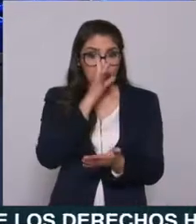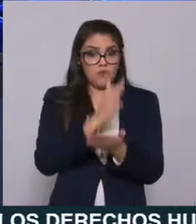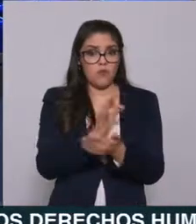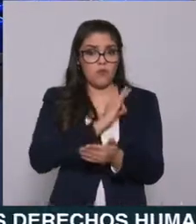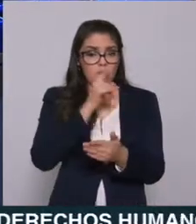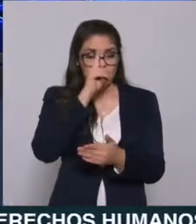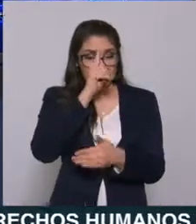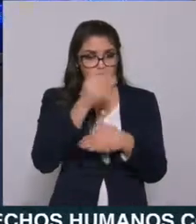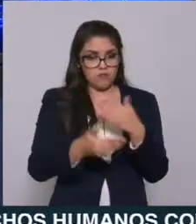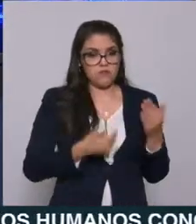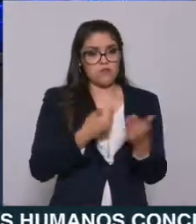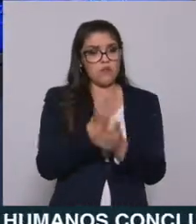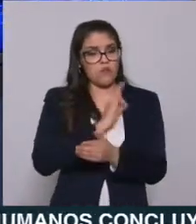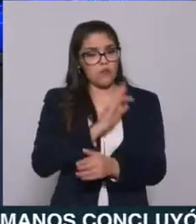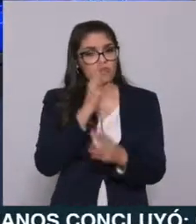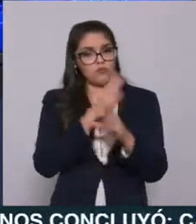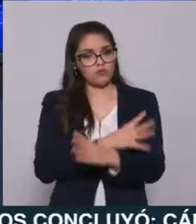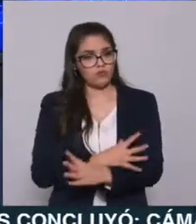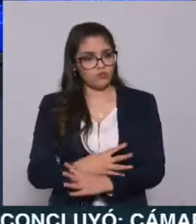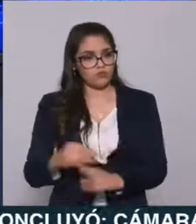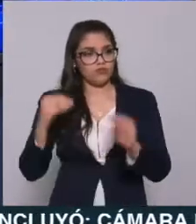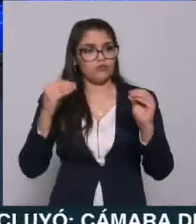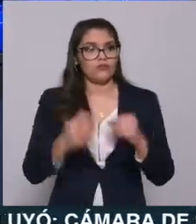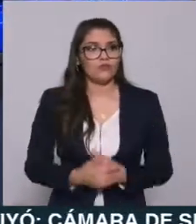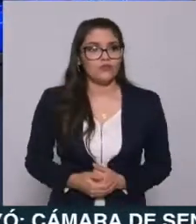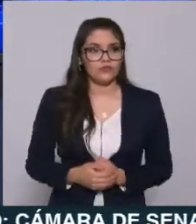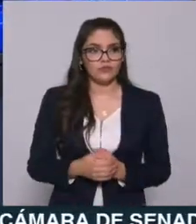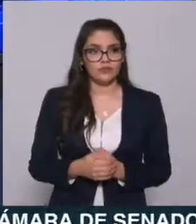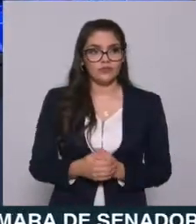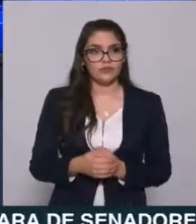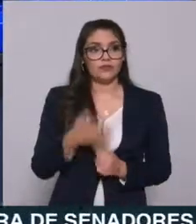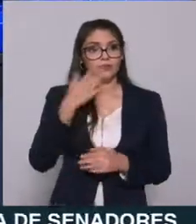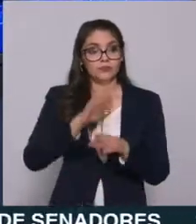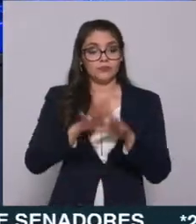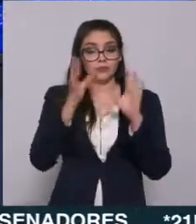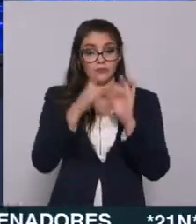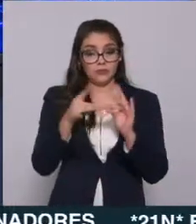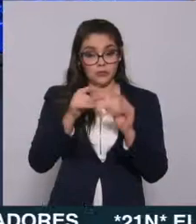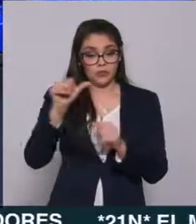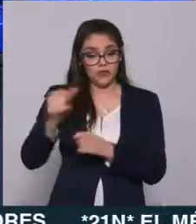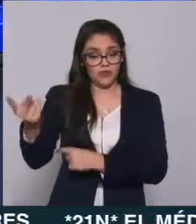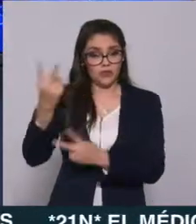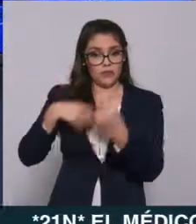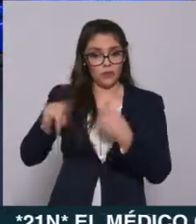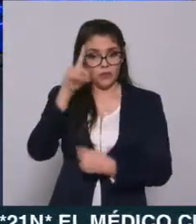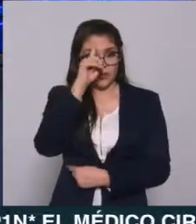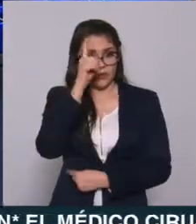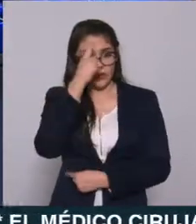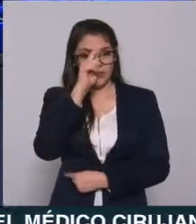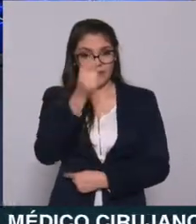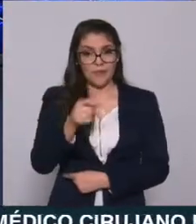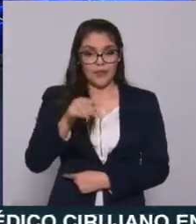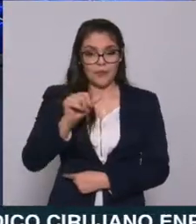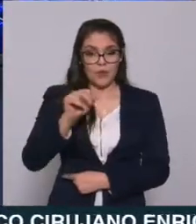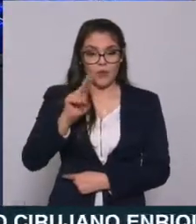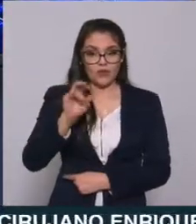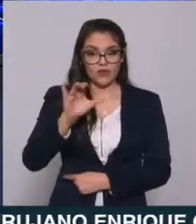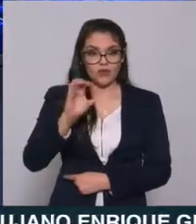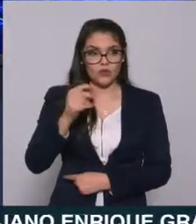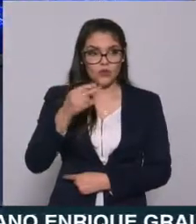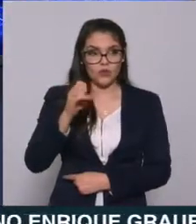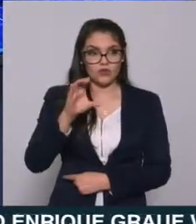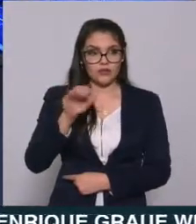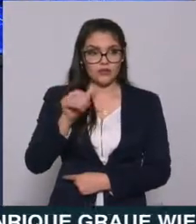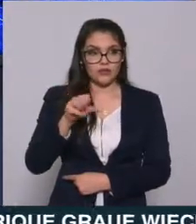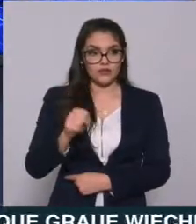plantear propuestas para solucionarlos. Y precisamente para darnos más detalles nos acompaña esta noche el consejero electoral Mauricio Huesca